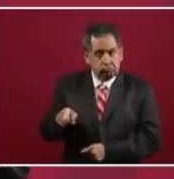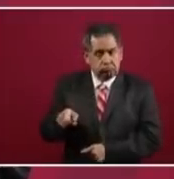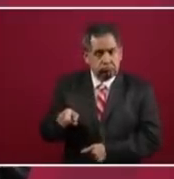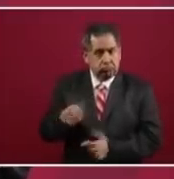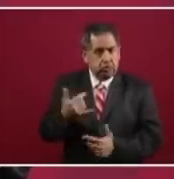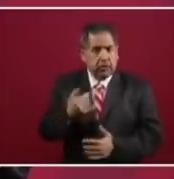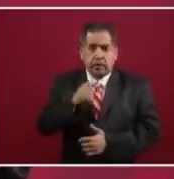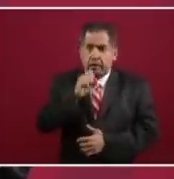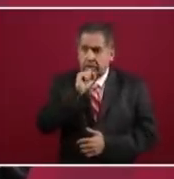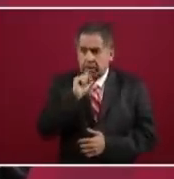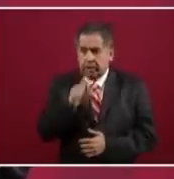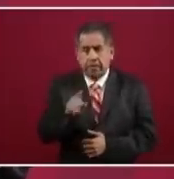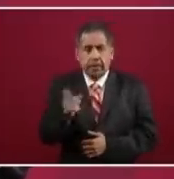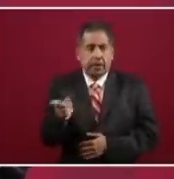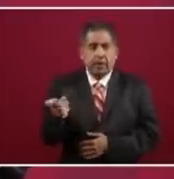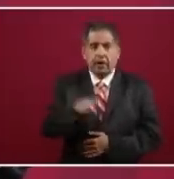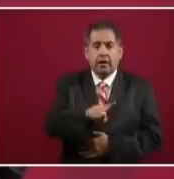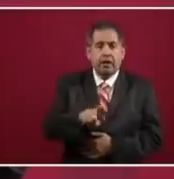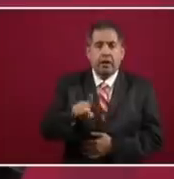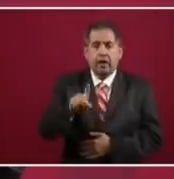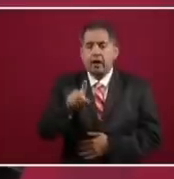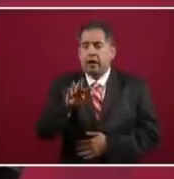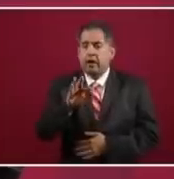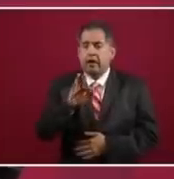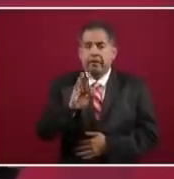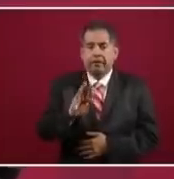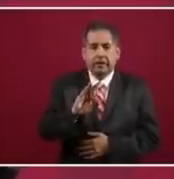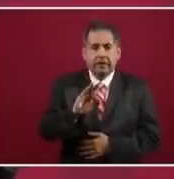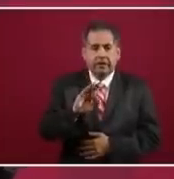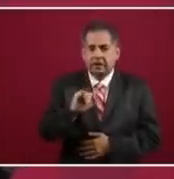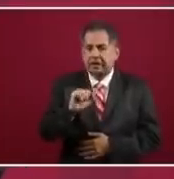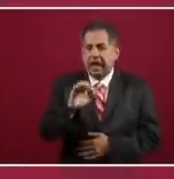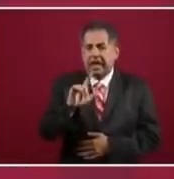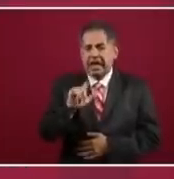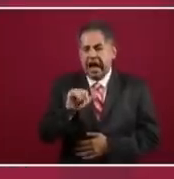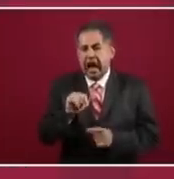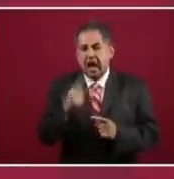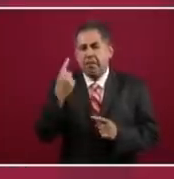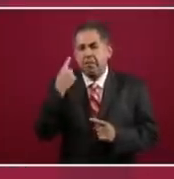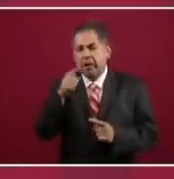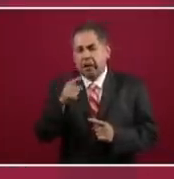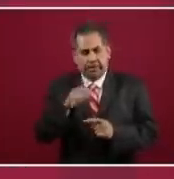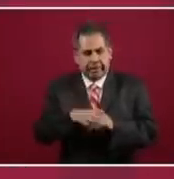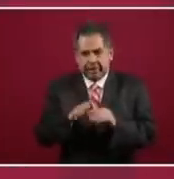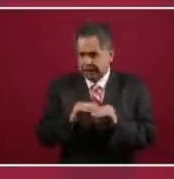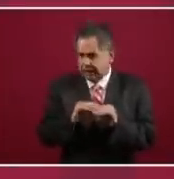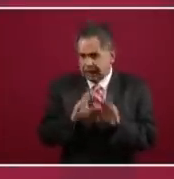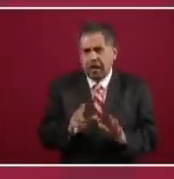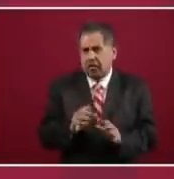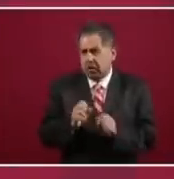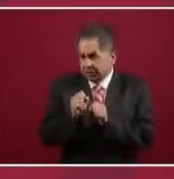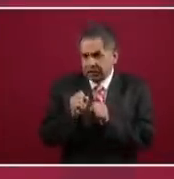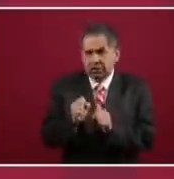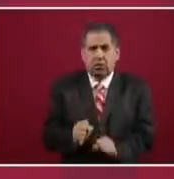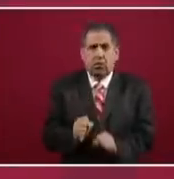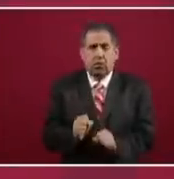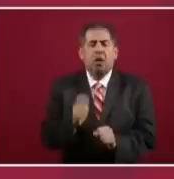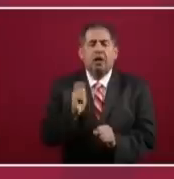también en la fiscalía con la garantía de que no va a